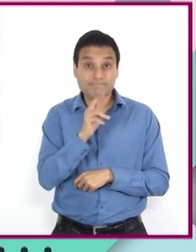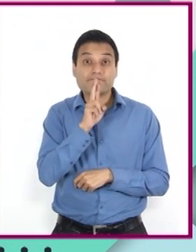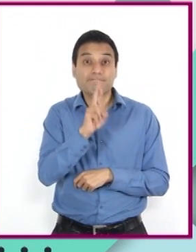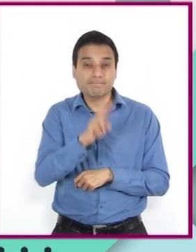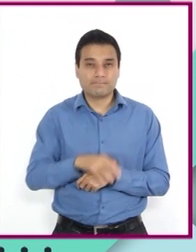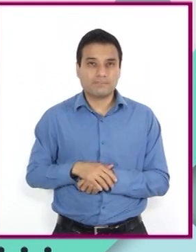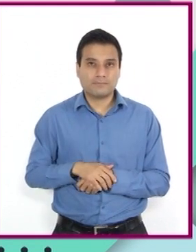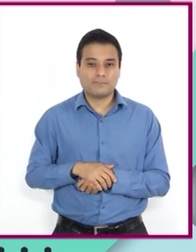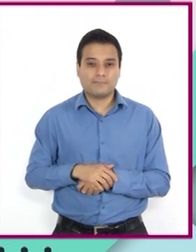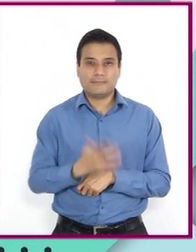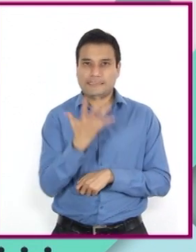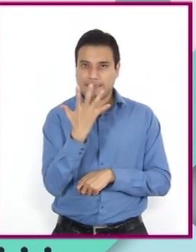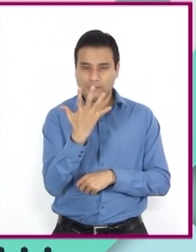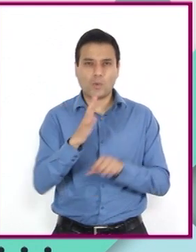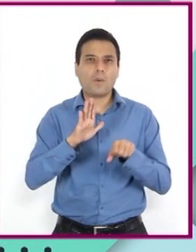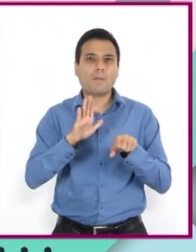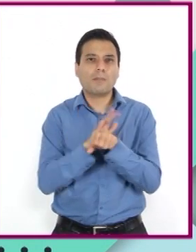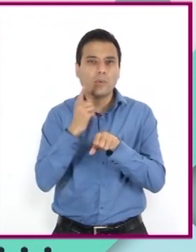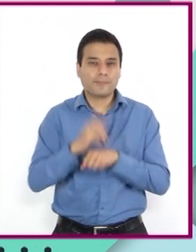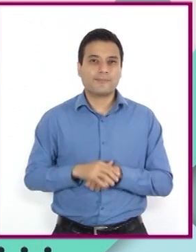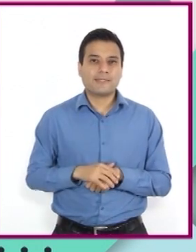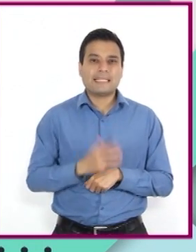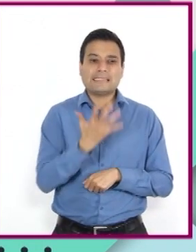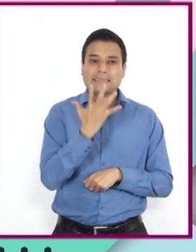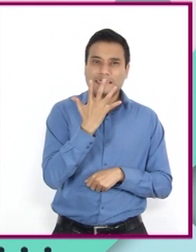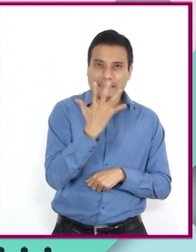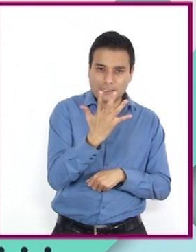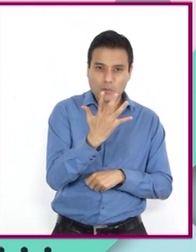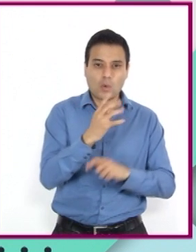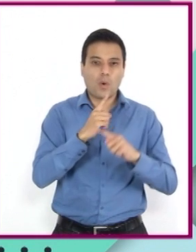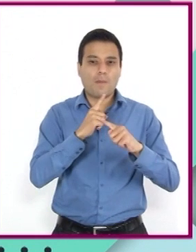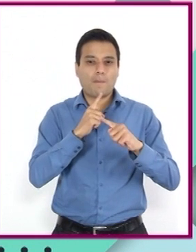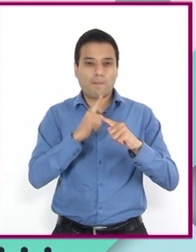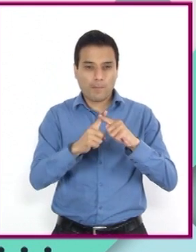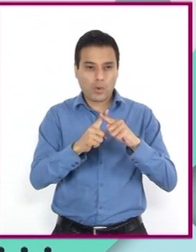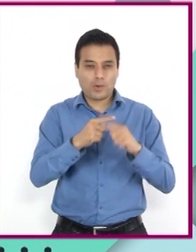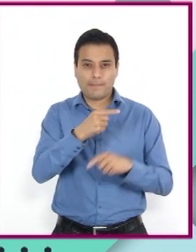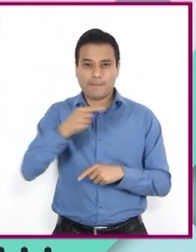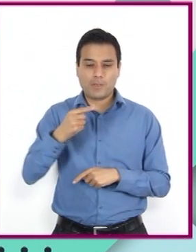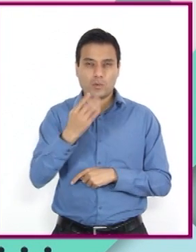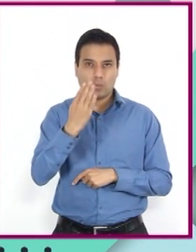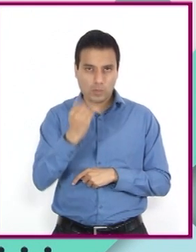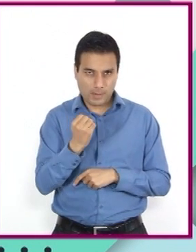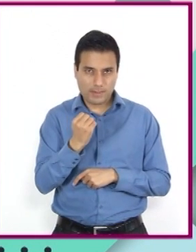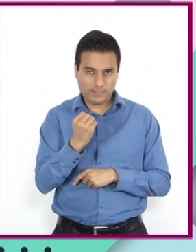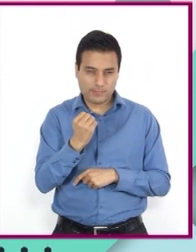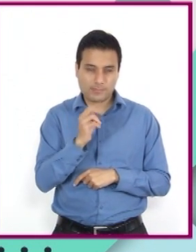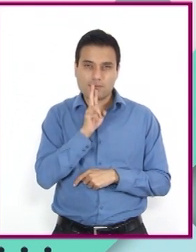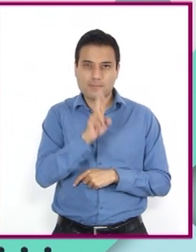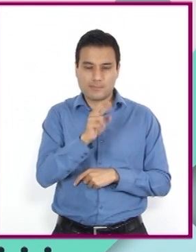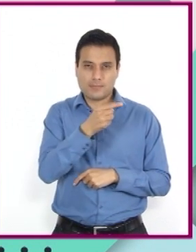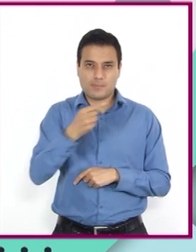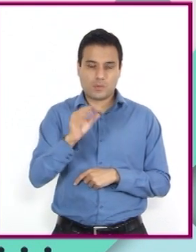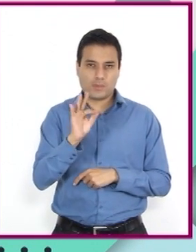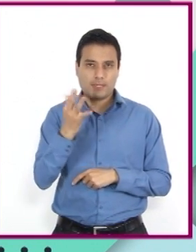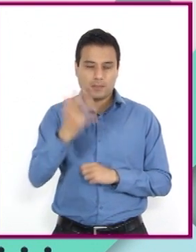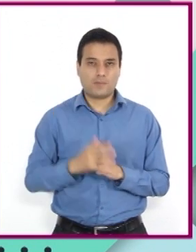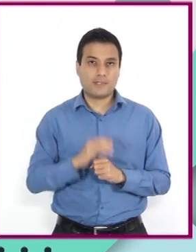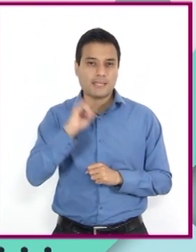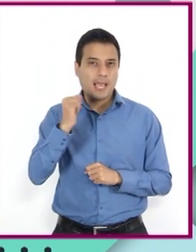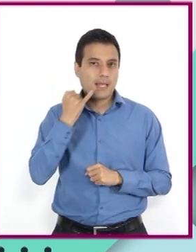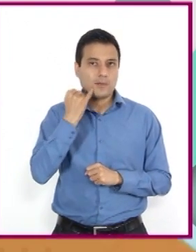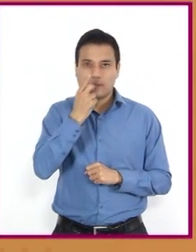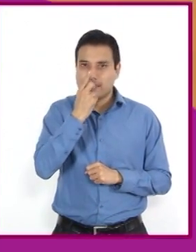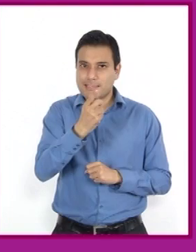igual a 5, porque 5 por 9 negativo es igual a 45 negativo. Giancarlo